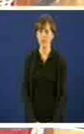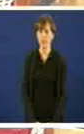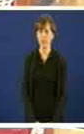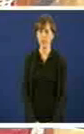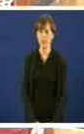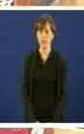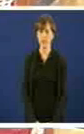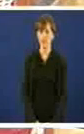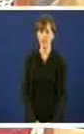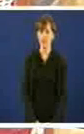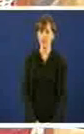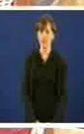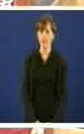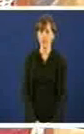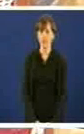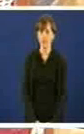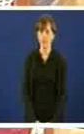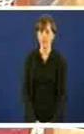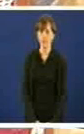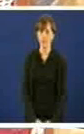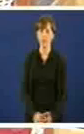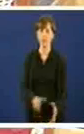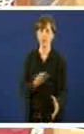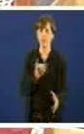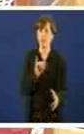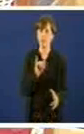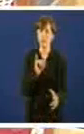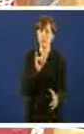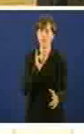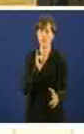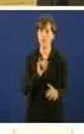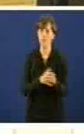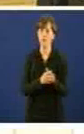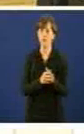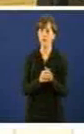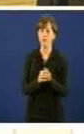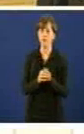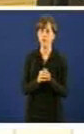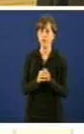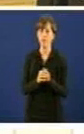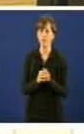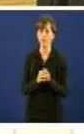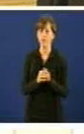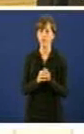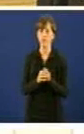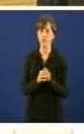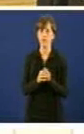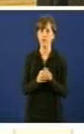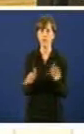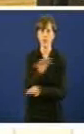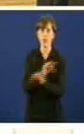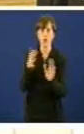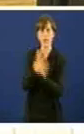Aplausos Sí, vamos a terminar Aplausos Rolda, especial de